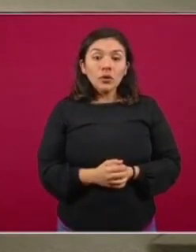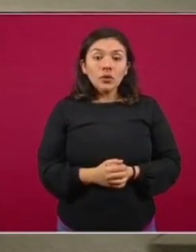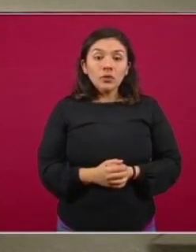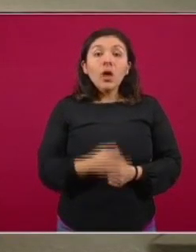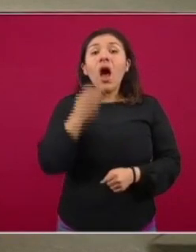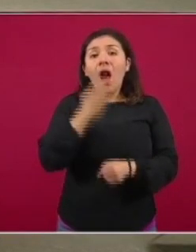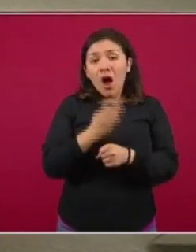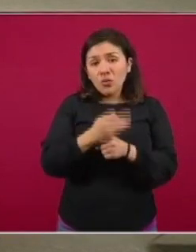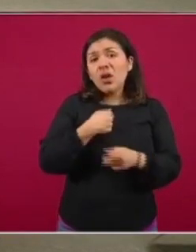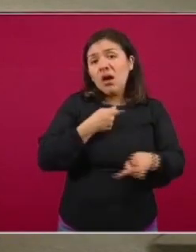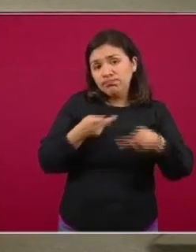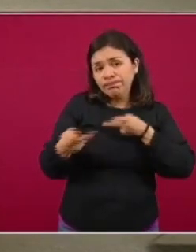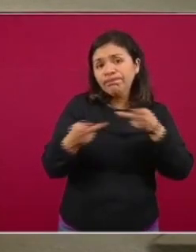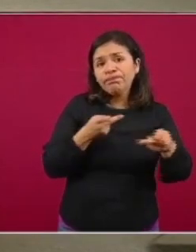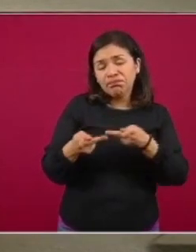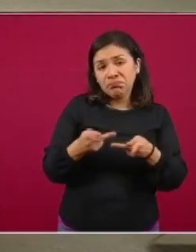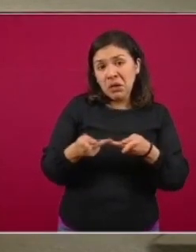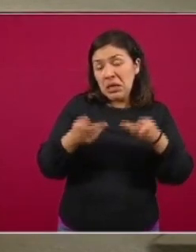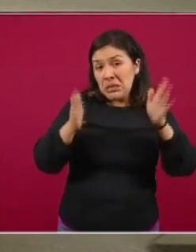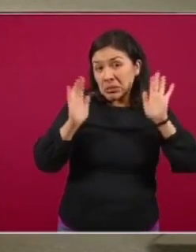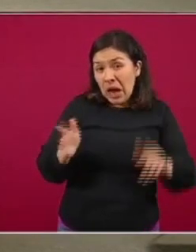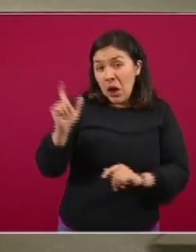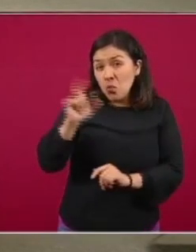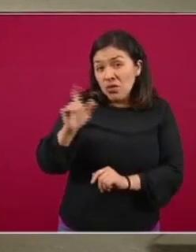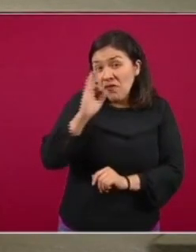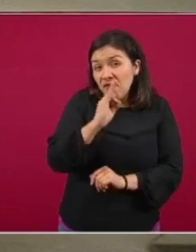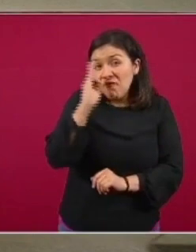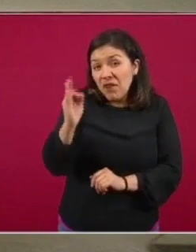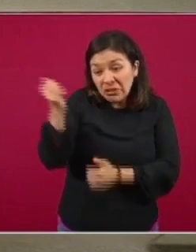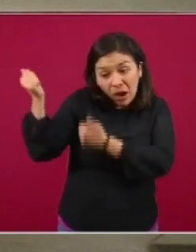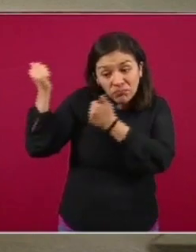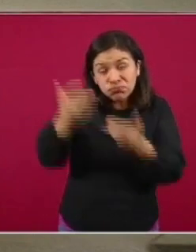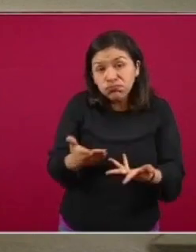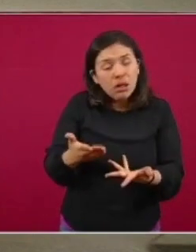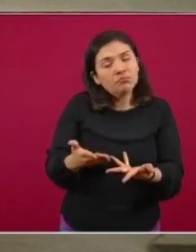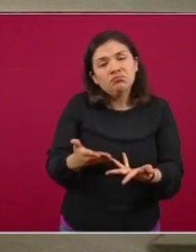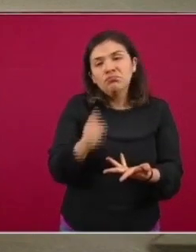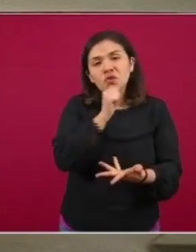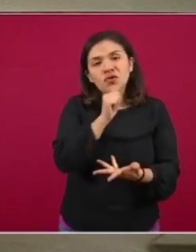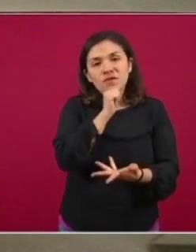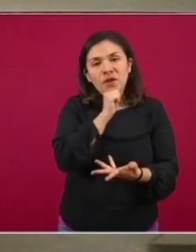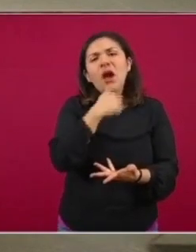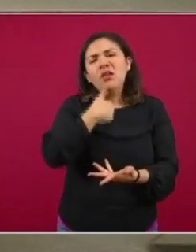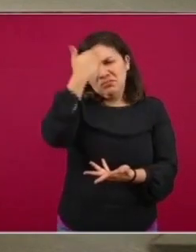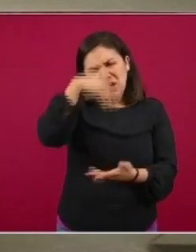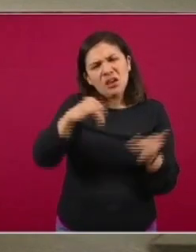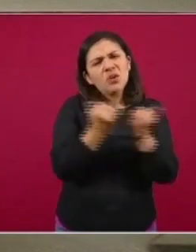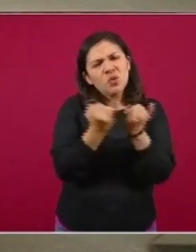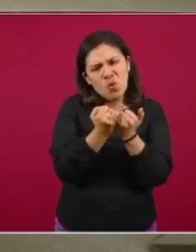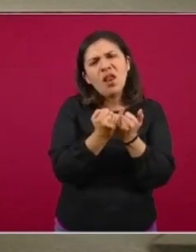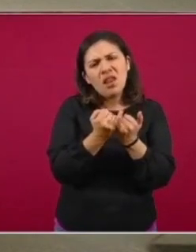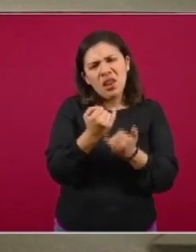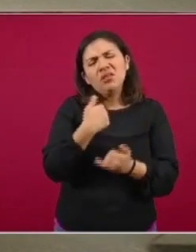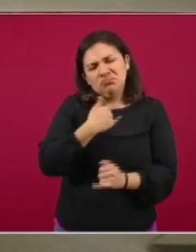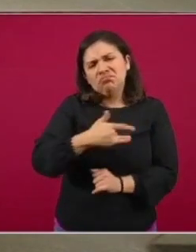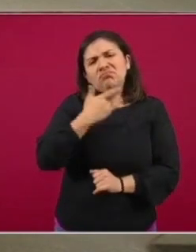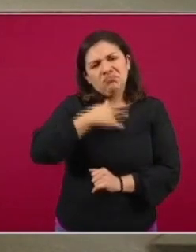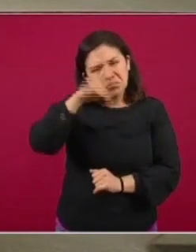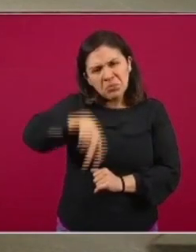Estamos en eso, no tenemos todavía la fecha exacta de arribo, estamos en eso. Sé que también, y desde aquí